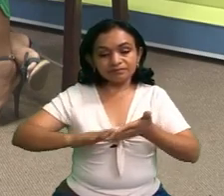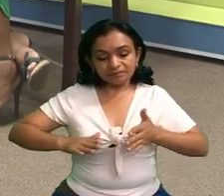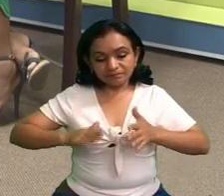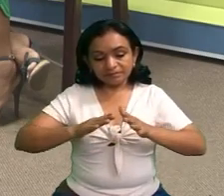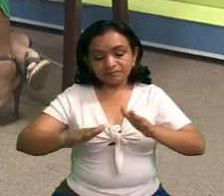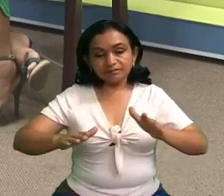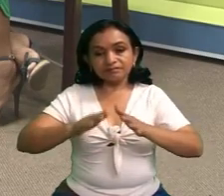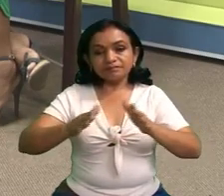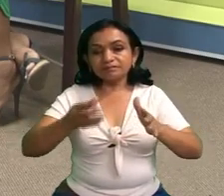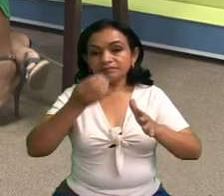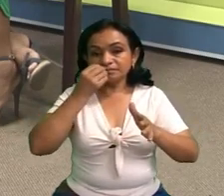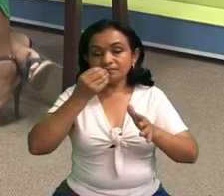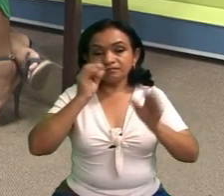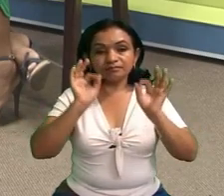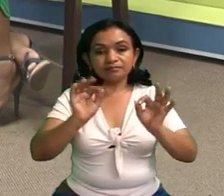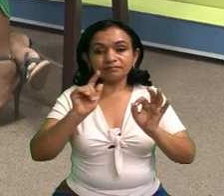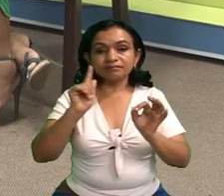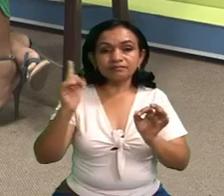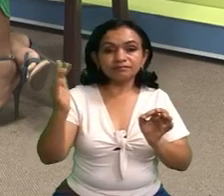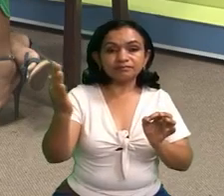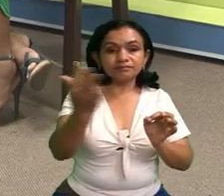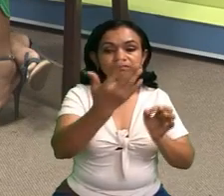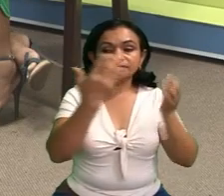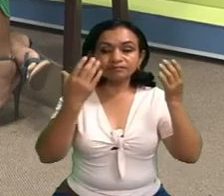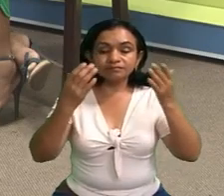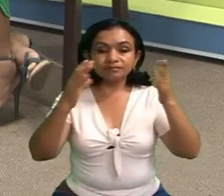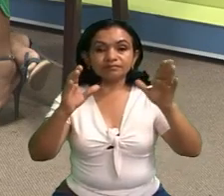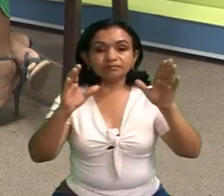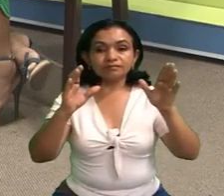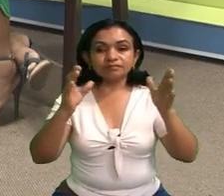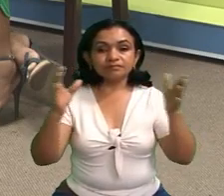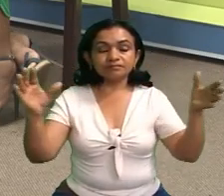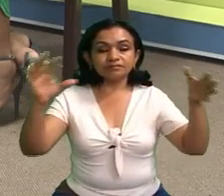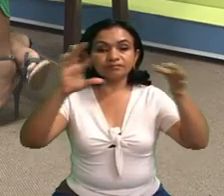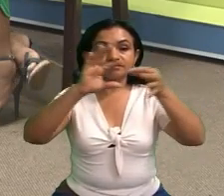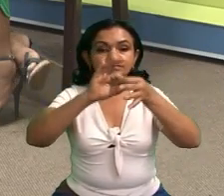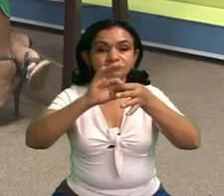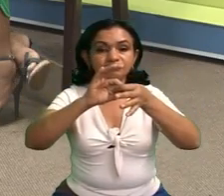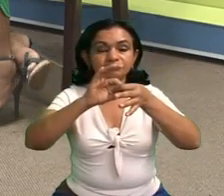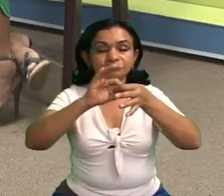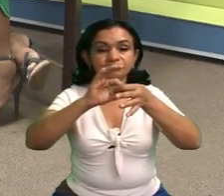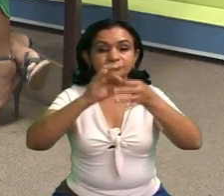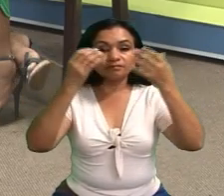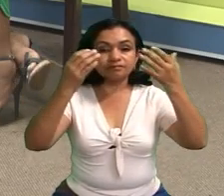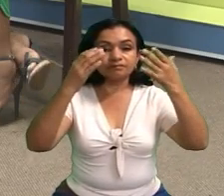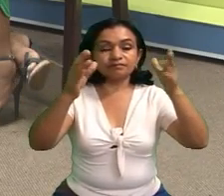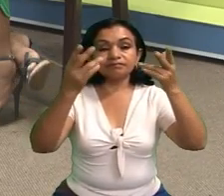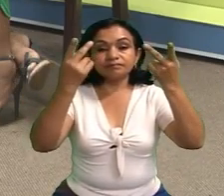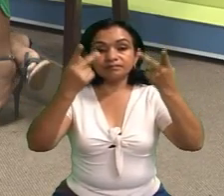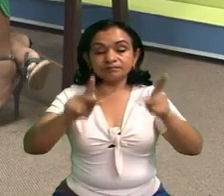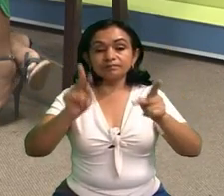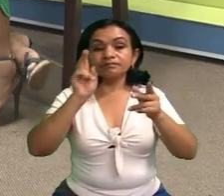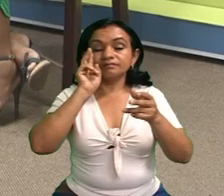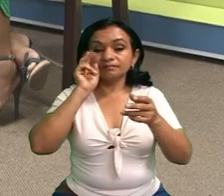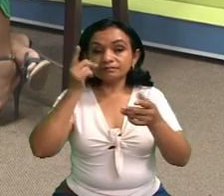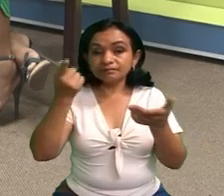dieta adecuada, realmente todo eso es un conjunto de tratamientos, pero ojo,